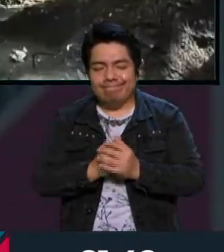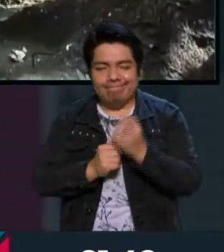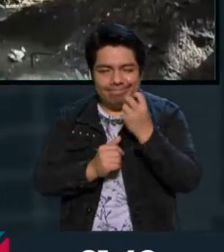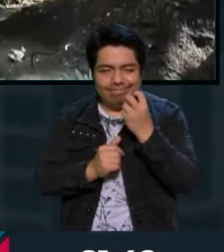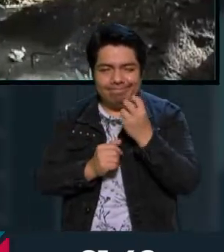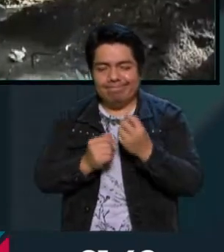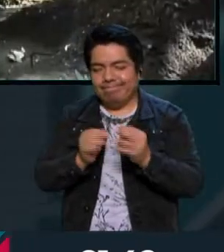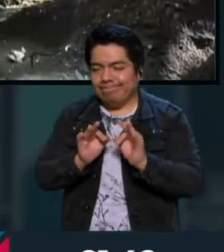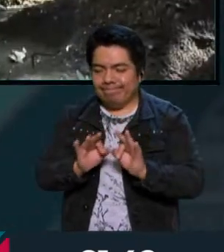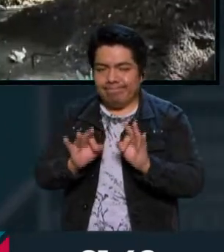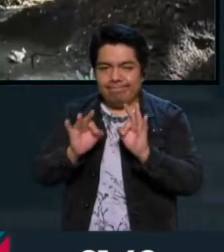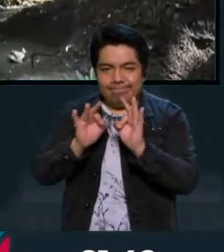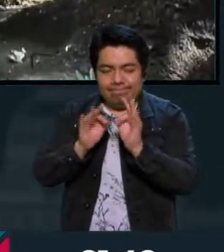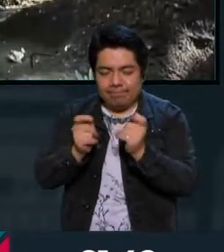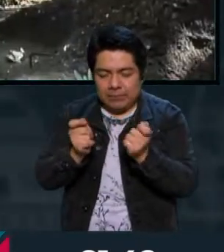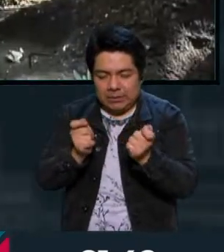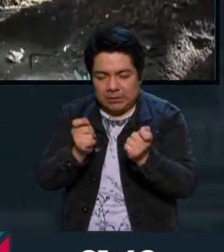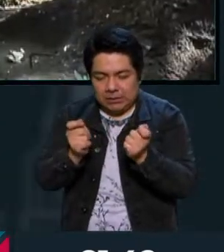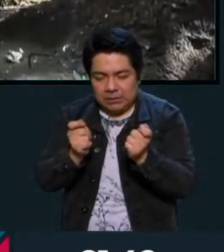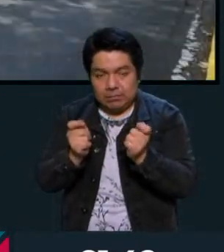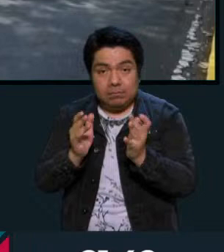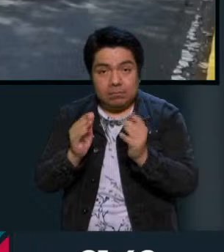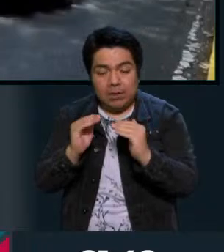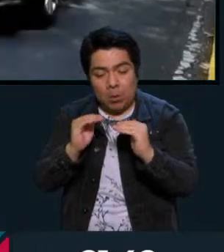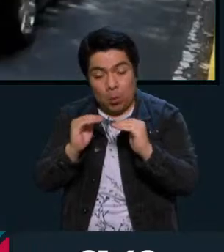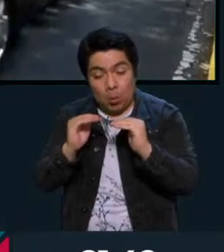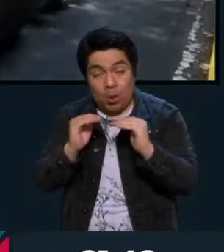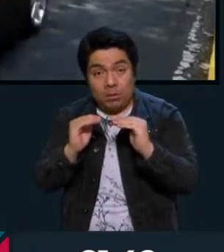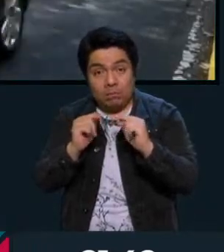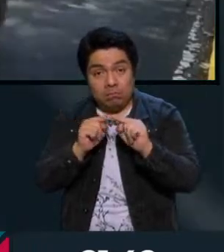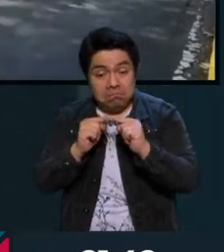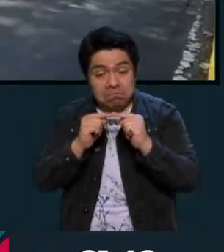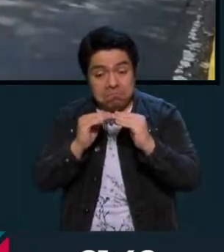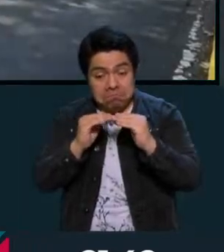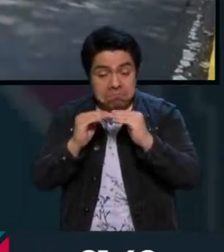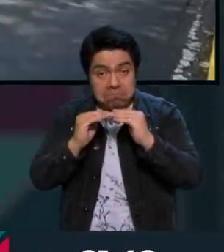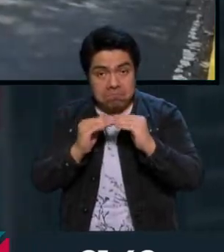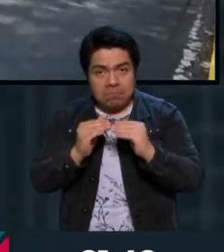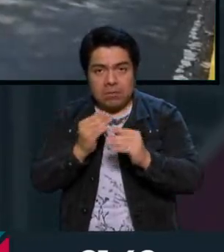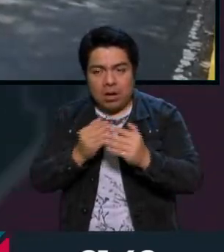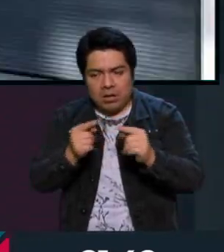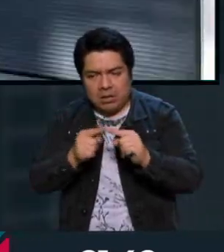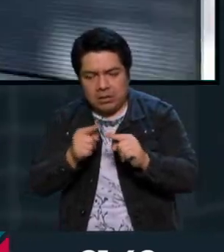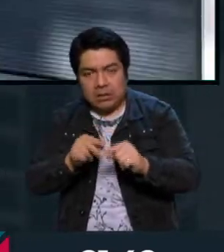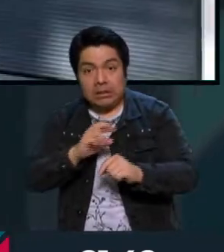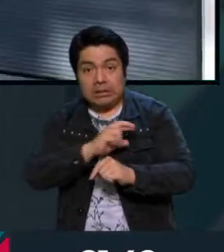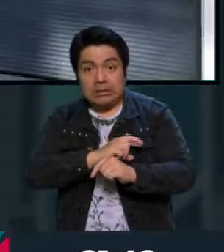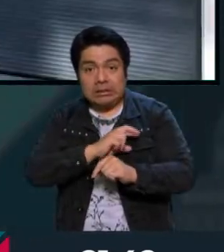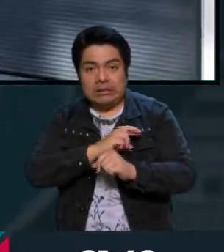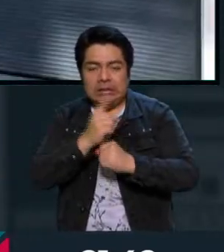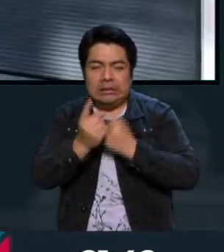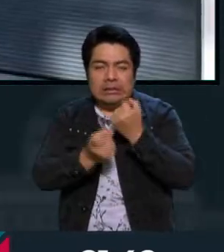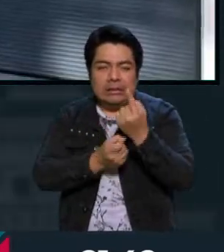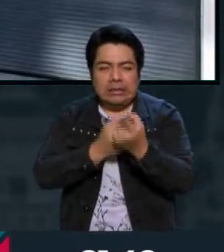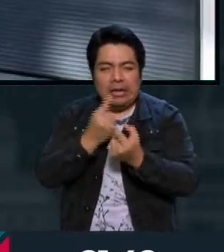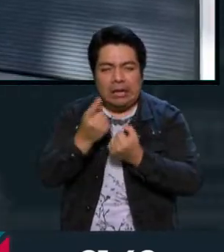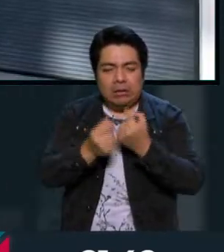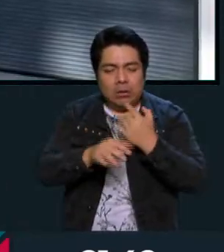agrega regulación, equilibrio, donde tenemos un mercado de rentas que en algunas zonas de la ciudad